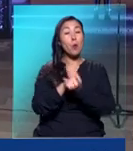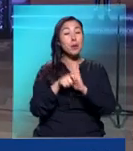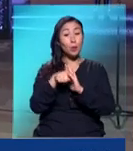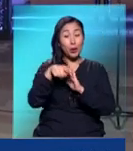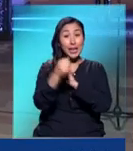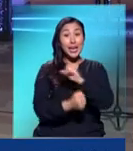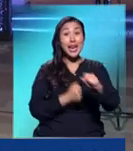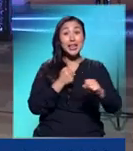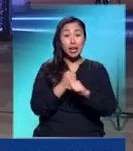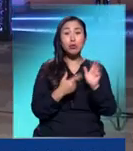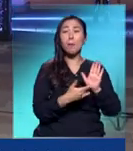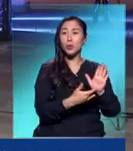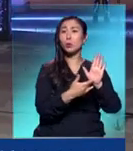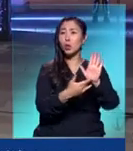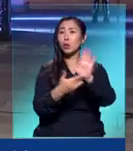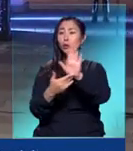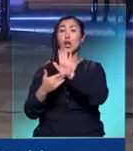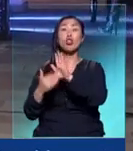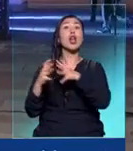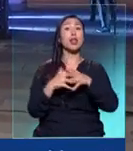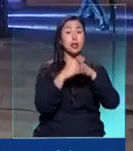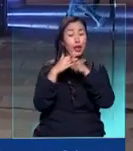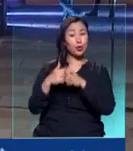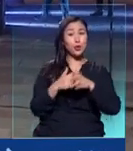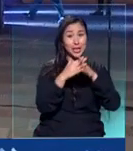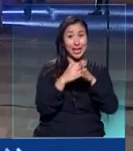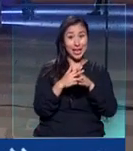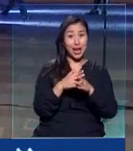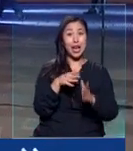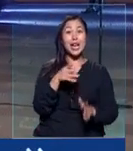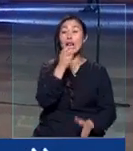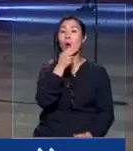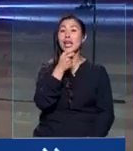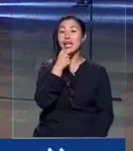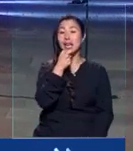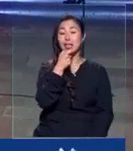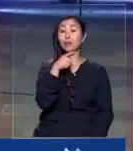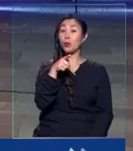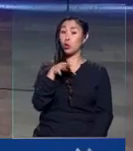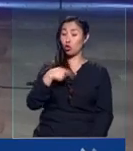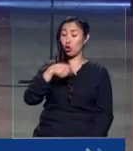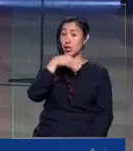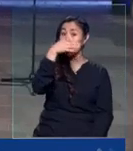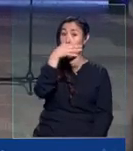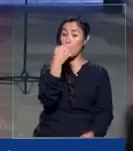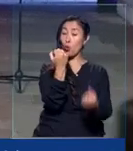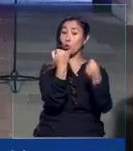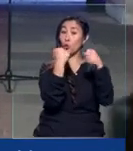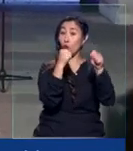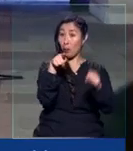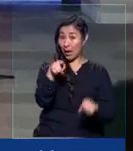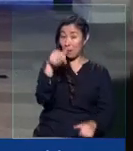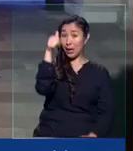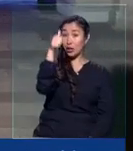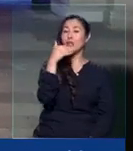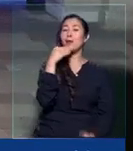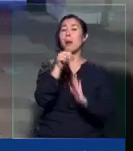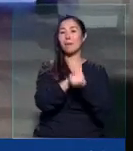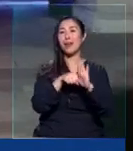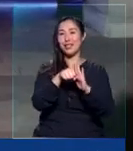este año se está rodando en Estados Unidos, en inglés. Así es que, como decíamos, no solamente un triunfo para él, sino para el